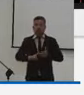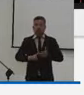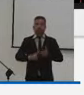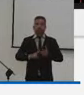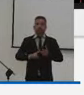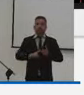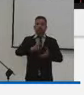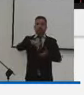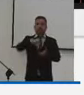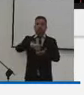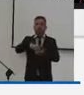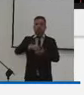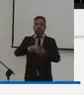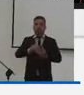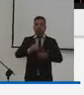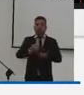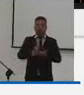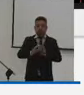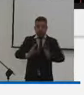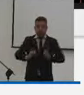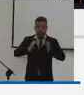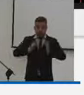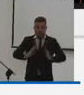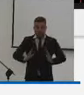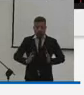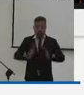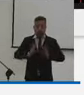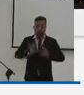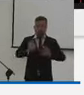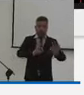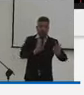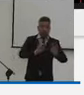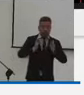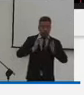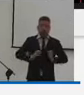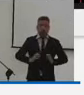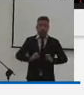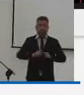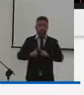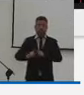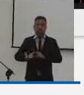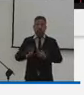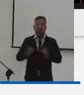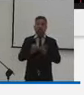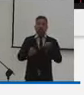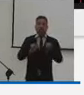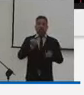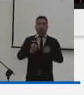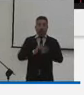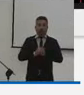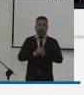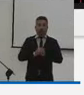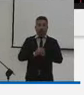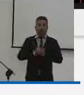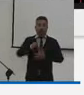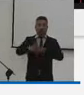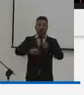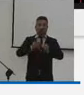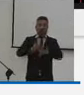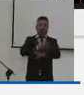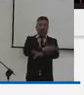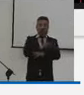deportivas, los centros de acondicionamiento, preparación física y gimnasios.